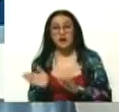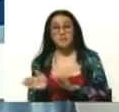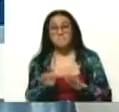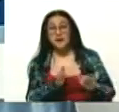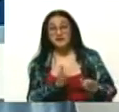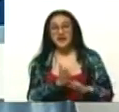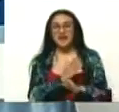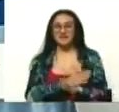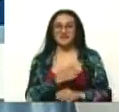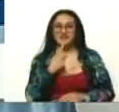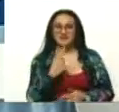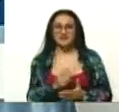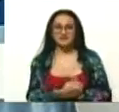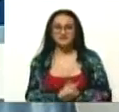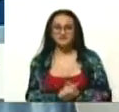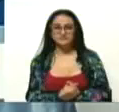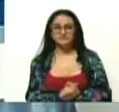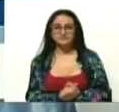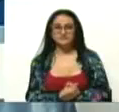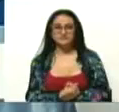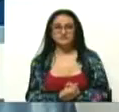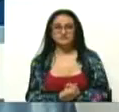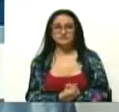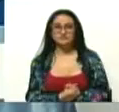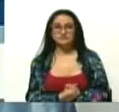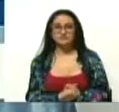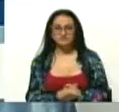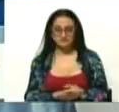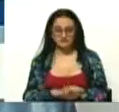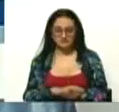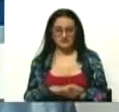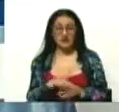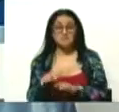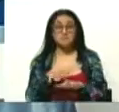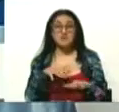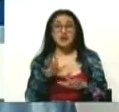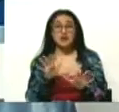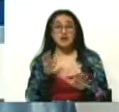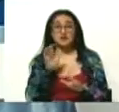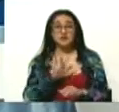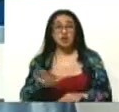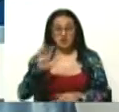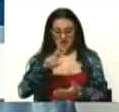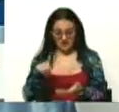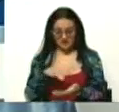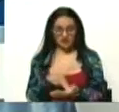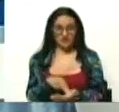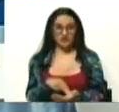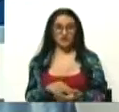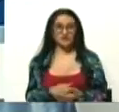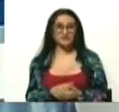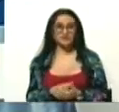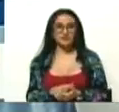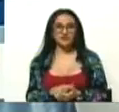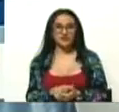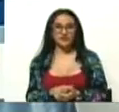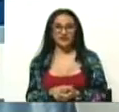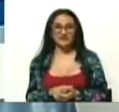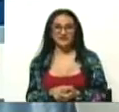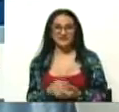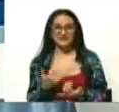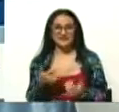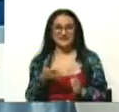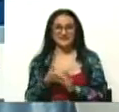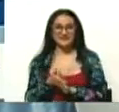hemos dicho anteriormente, las charlas, los foros, ya ustedes vieron, miles y miles en todo el territorio nacional. En tal sentido,